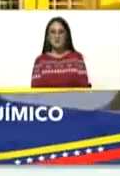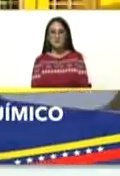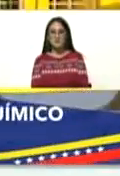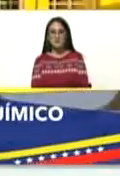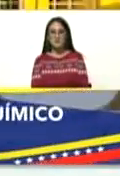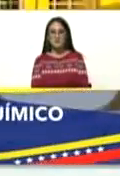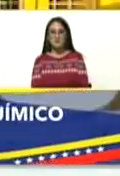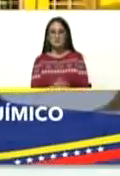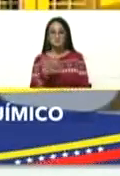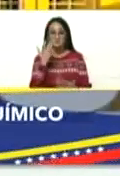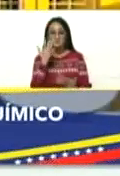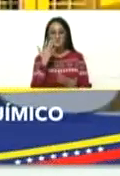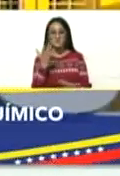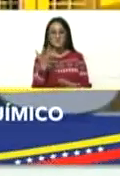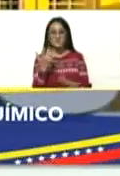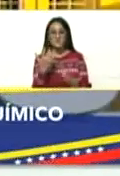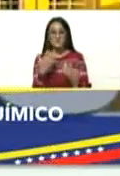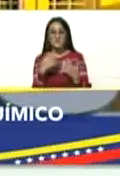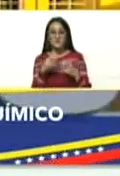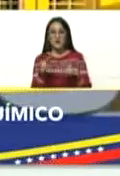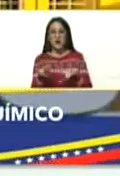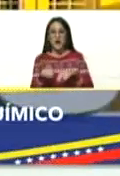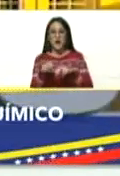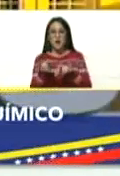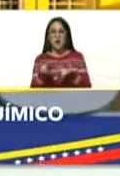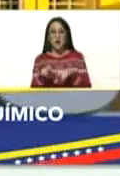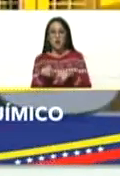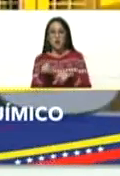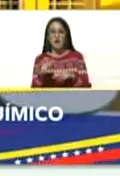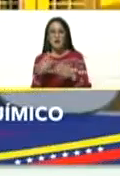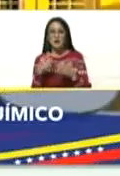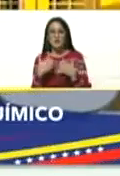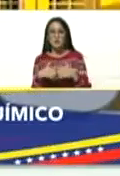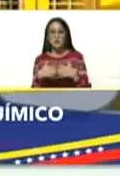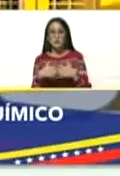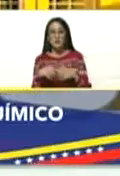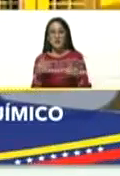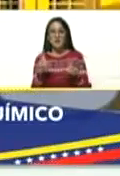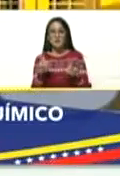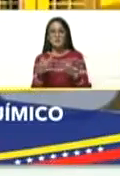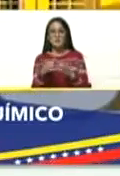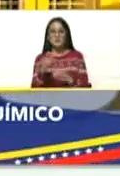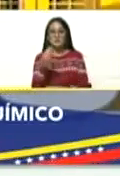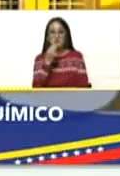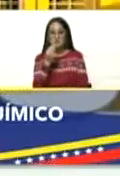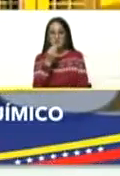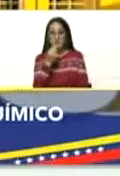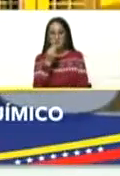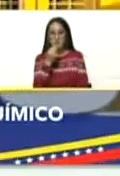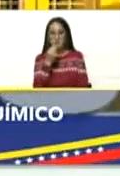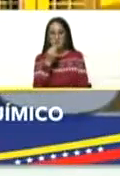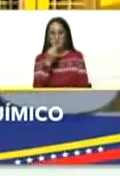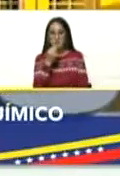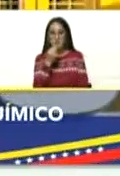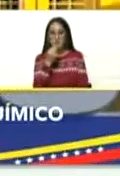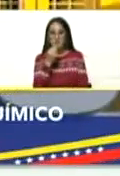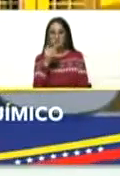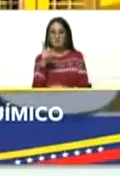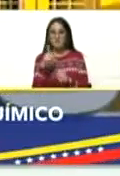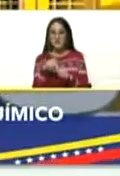Fíjense ustedes, estamos en la agroindustria, en el sector agroalimentario, en la industria,